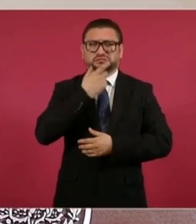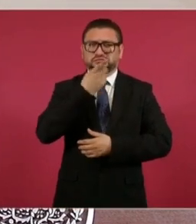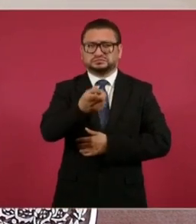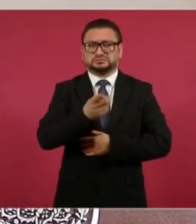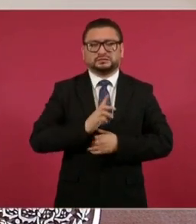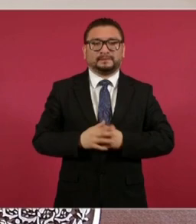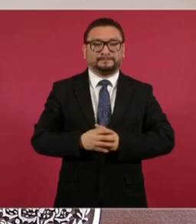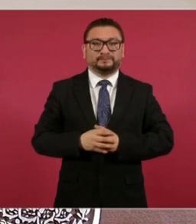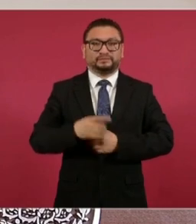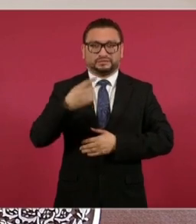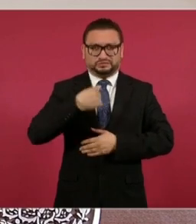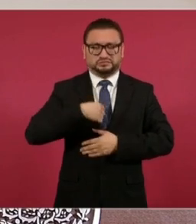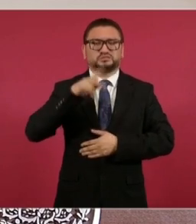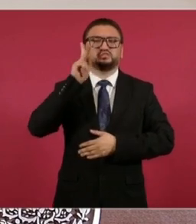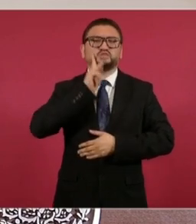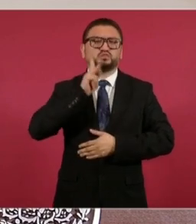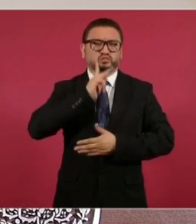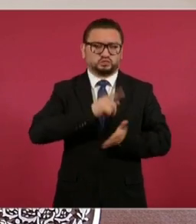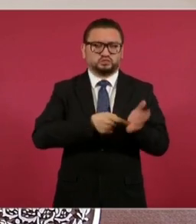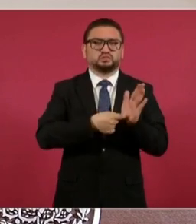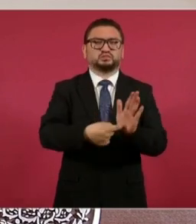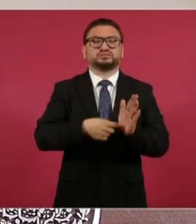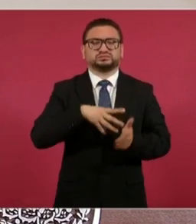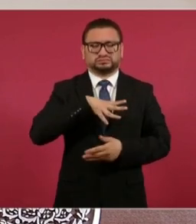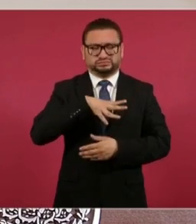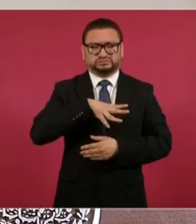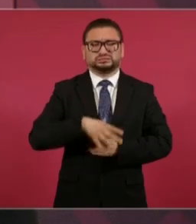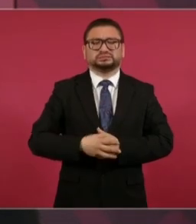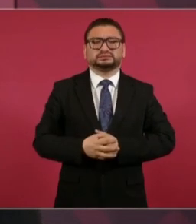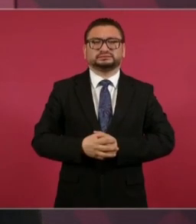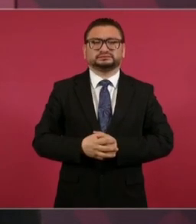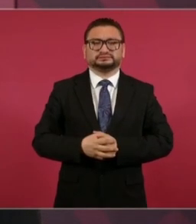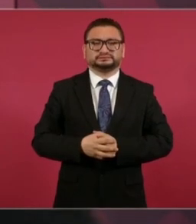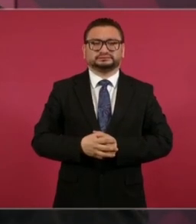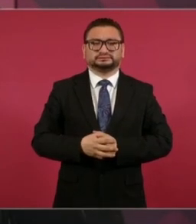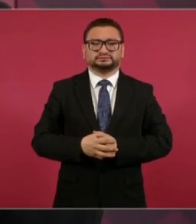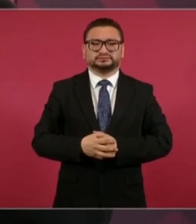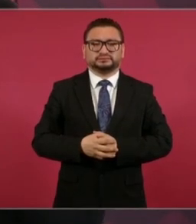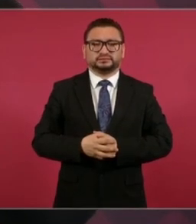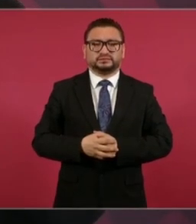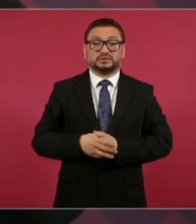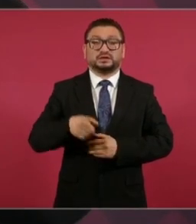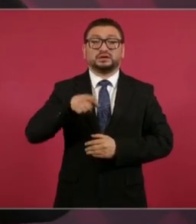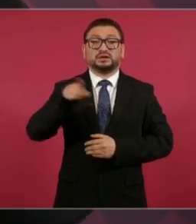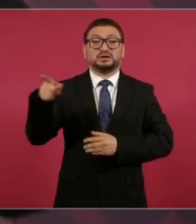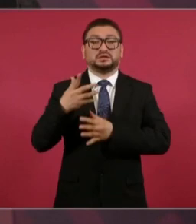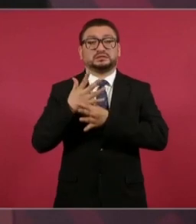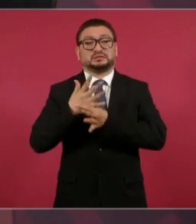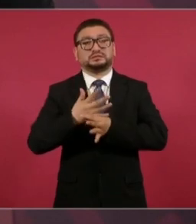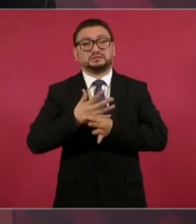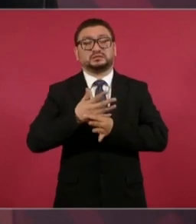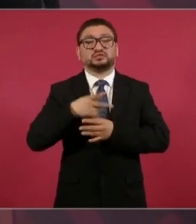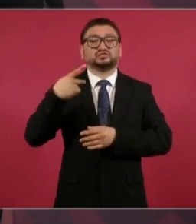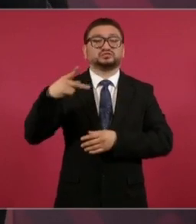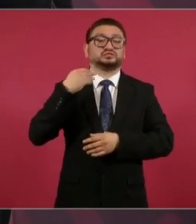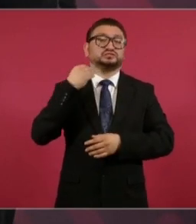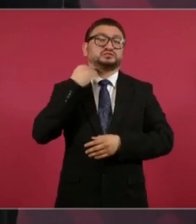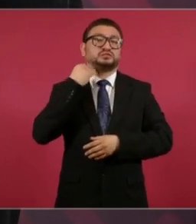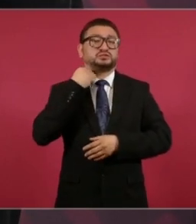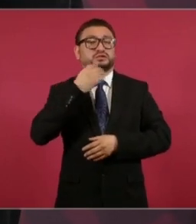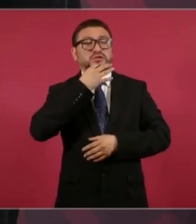Además tengo pruebas me mandaron a decir con sus